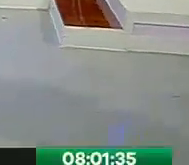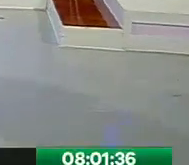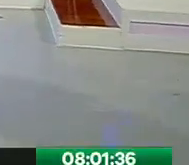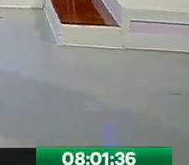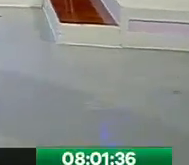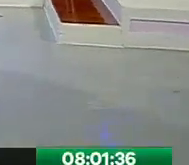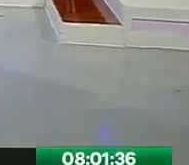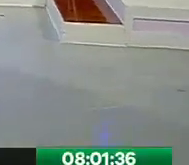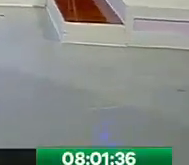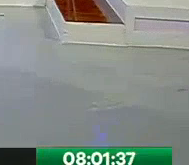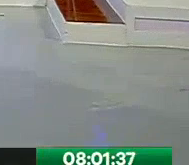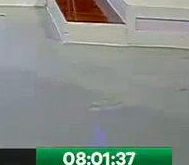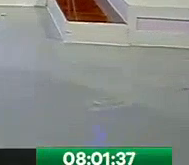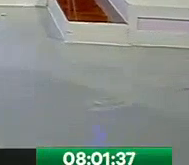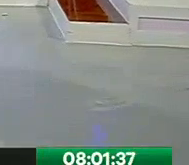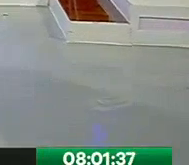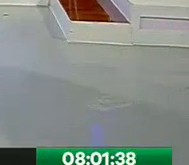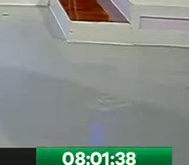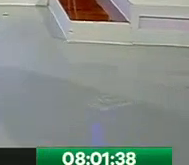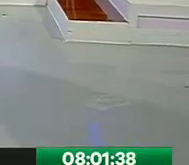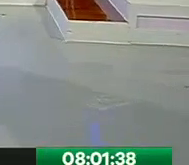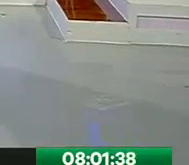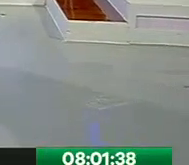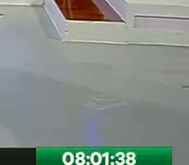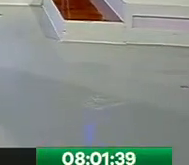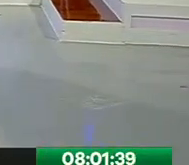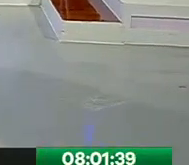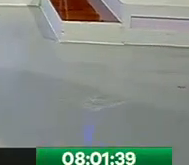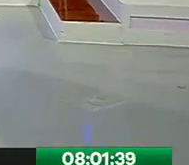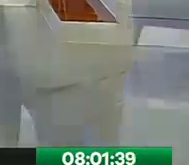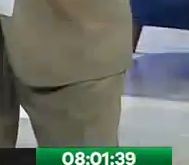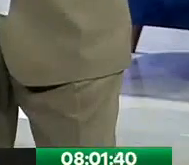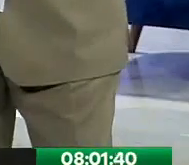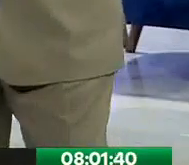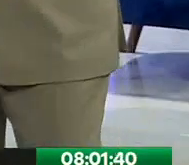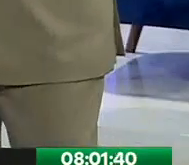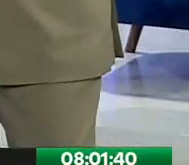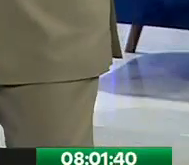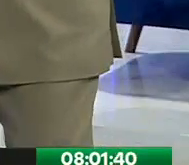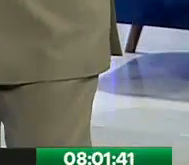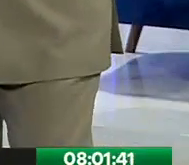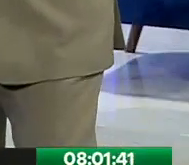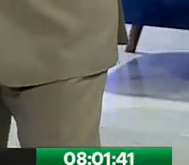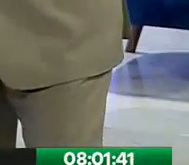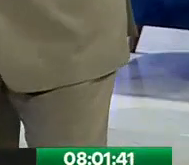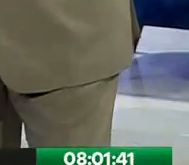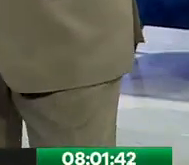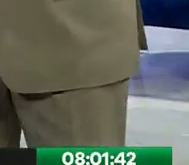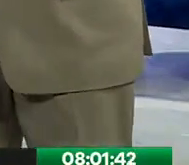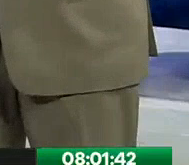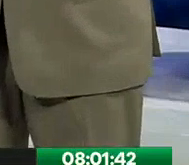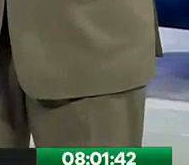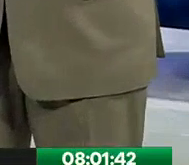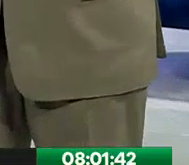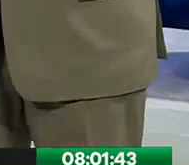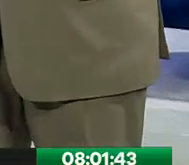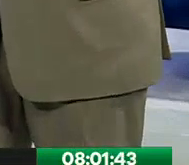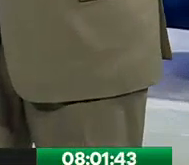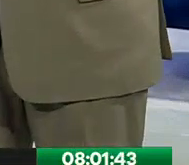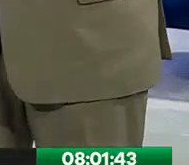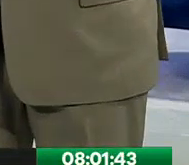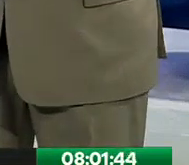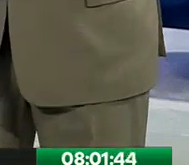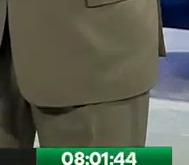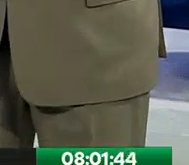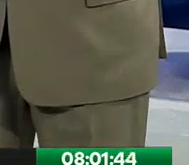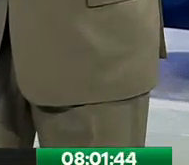Martes ya, 17 de julio del 2018, ¿cómo está, Hugo? 17 de julio, Roselena, amigos televidentes, ¿cómo están? Buenos días, aquí listos para la información que comienza de esta